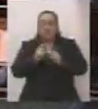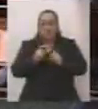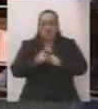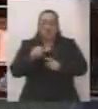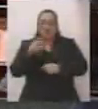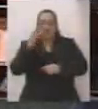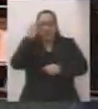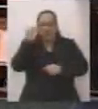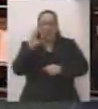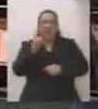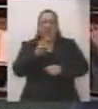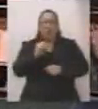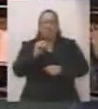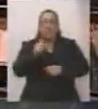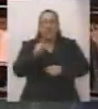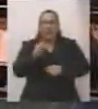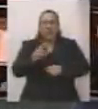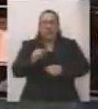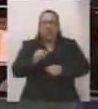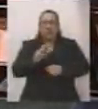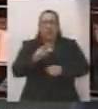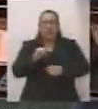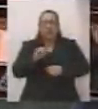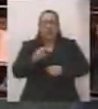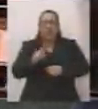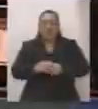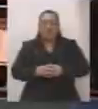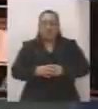el máster Carlos Anderson Ramírez.